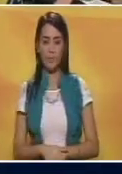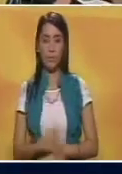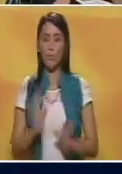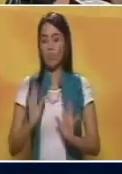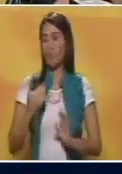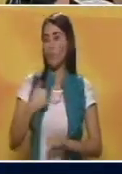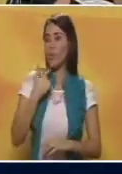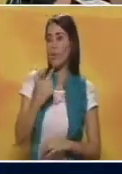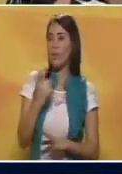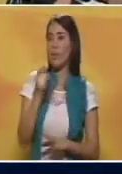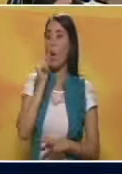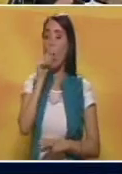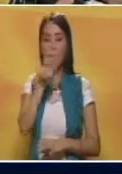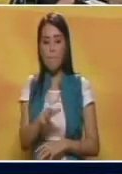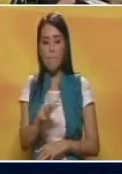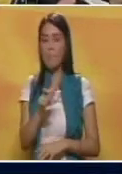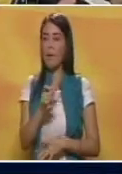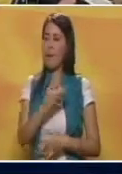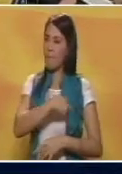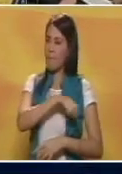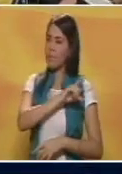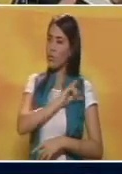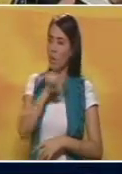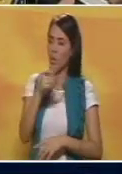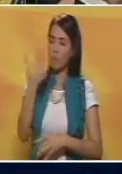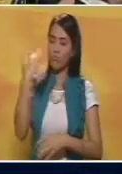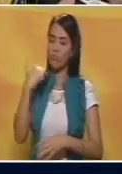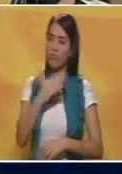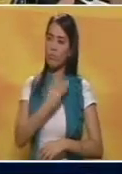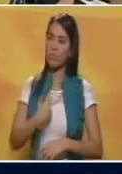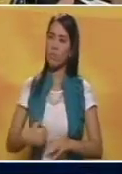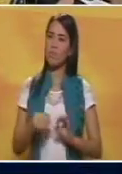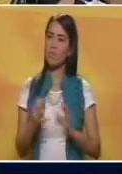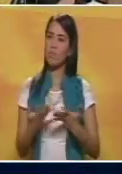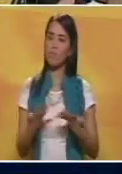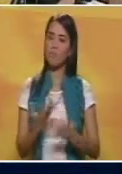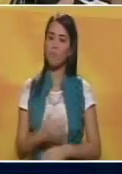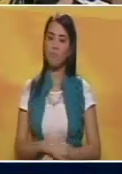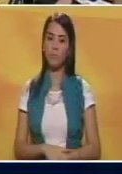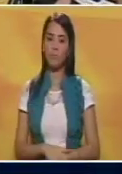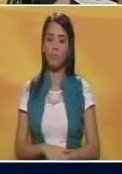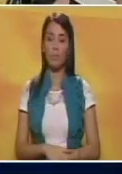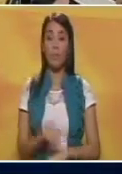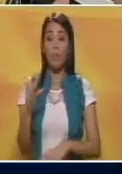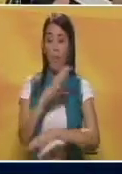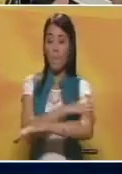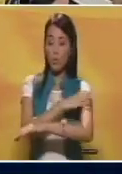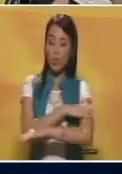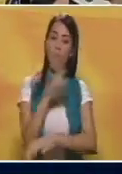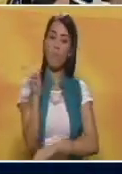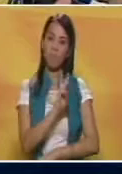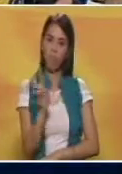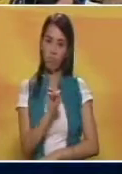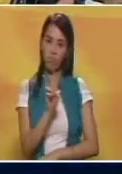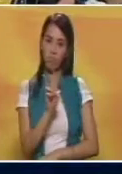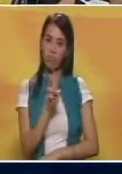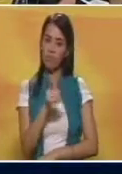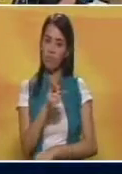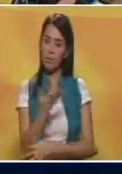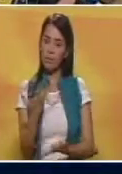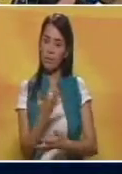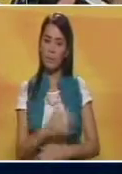que zapatero es la persona más que mucho de la posición venezolana que está